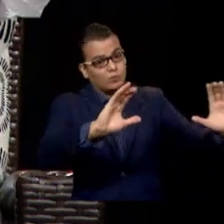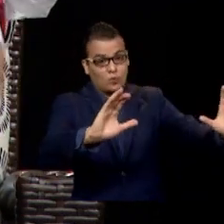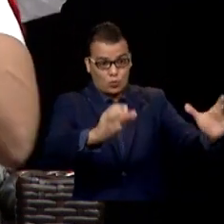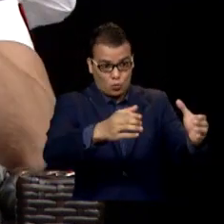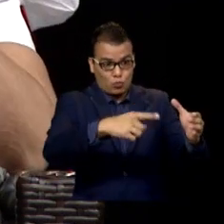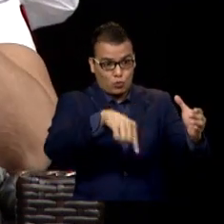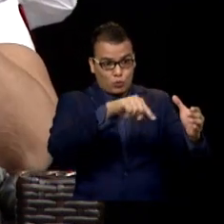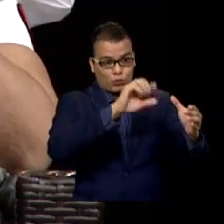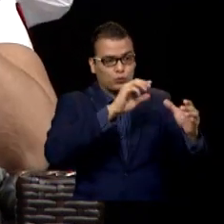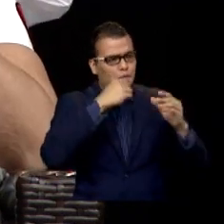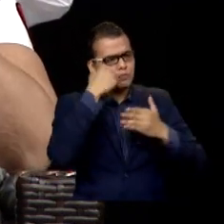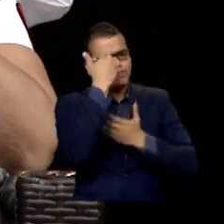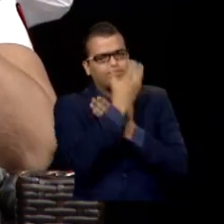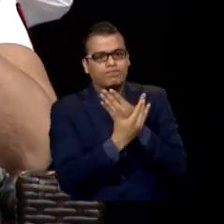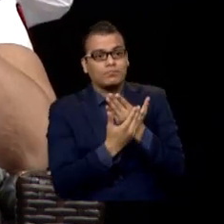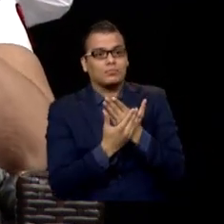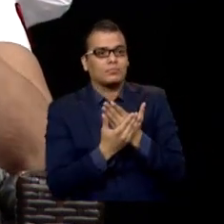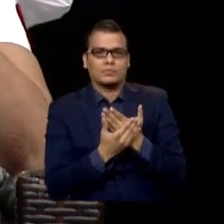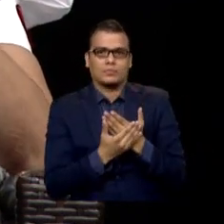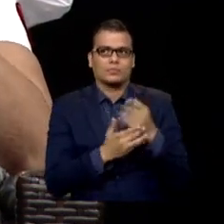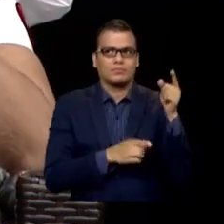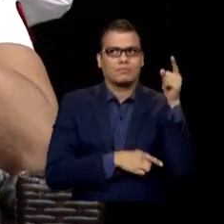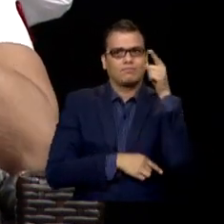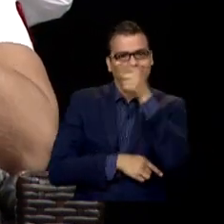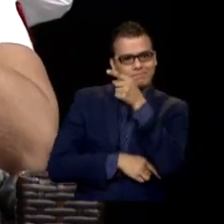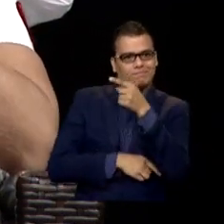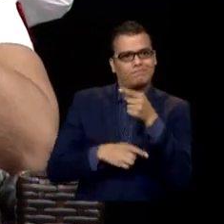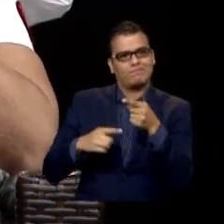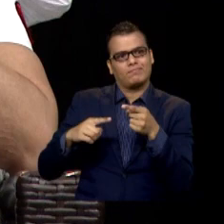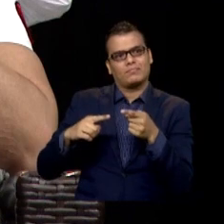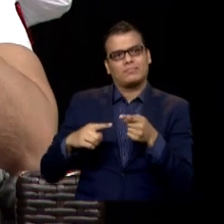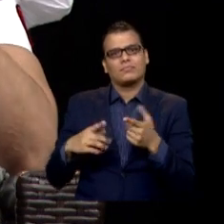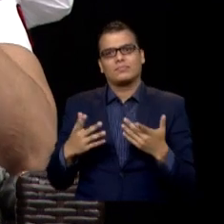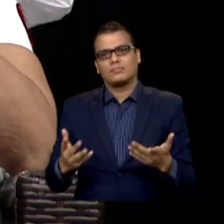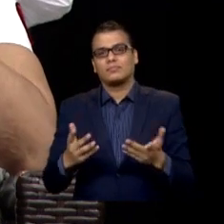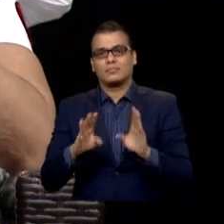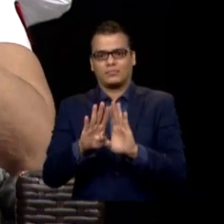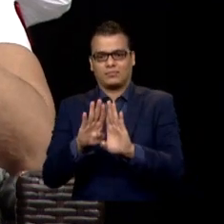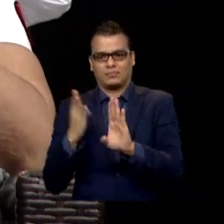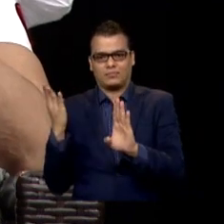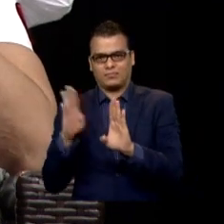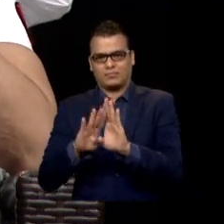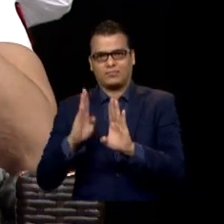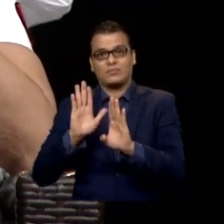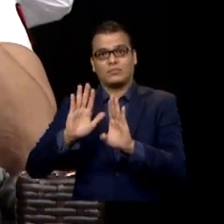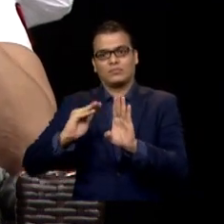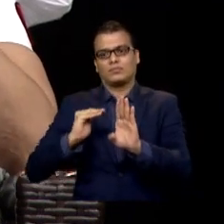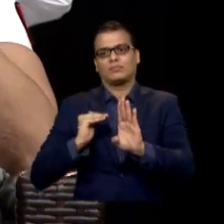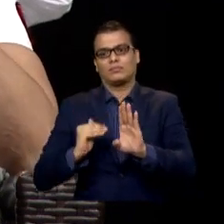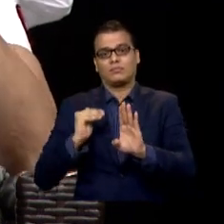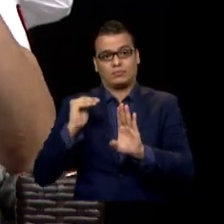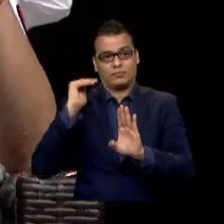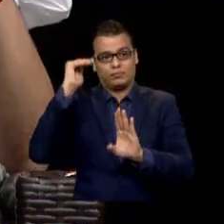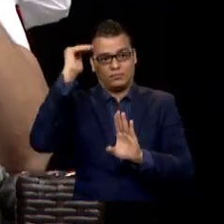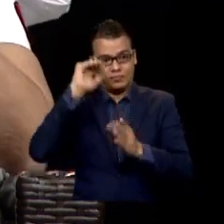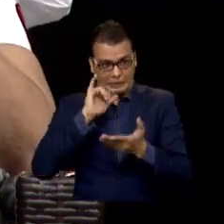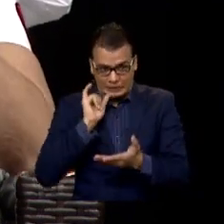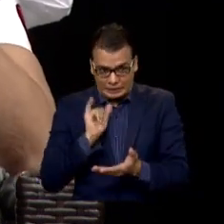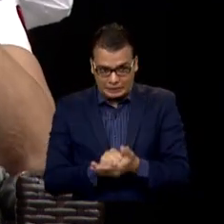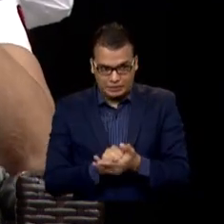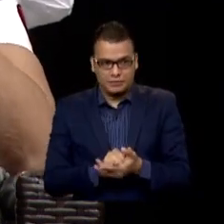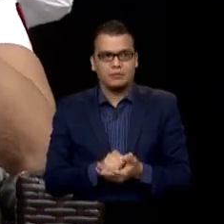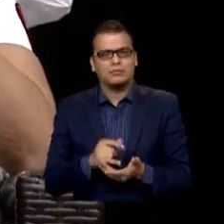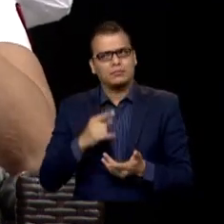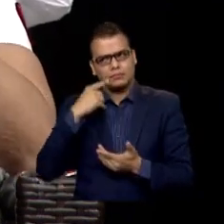como un grupo específico, lo vamos a hacer en las porterías, ¿sí? En las porterías de la